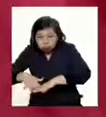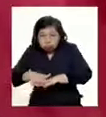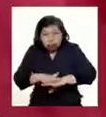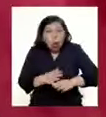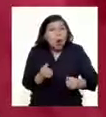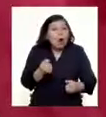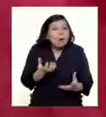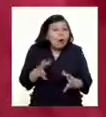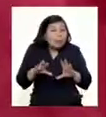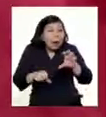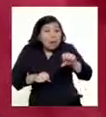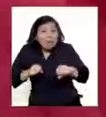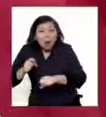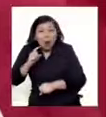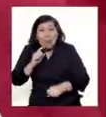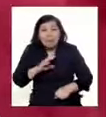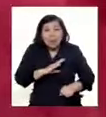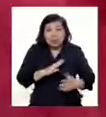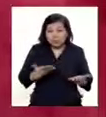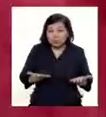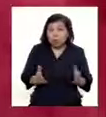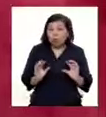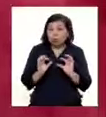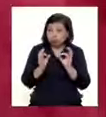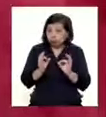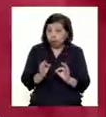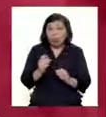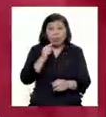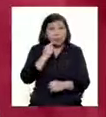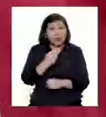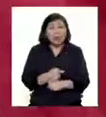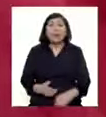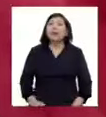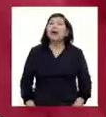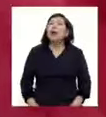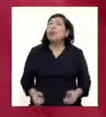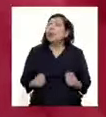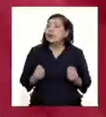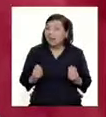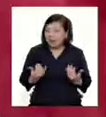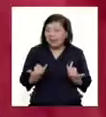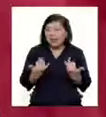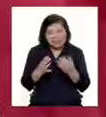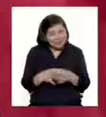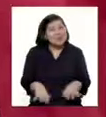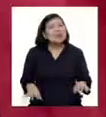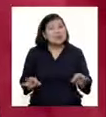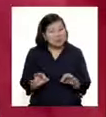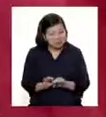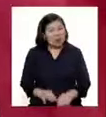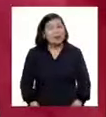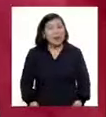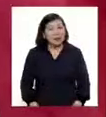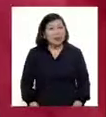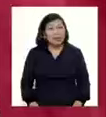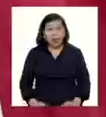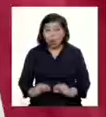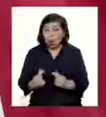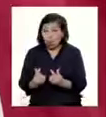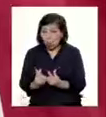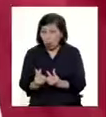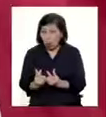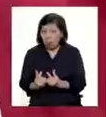estratégica, y iban a formalizar todas sus denuncias. Porque es importante, fíjese usted, que los gremios de